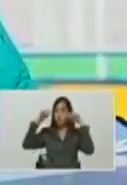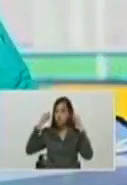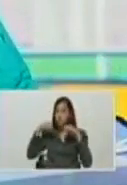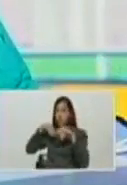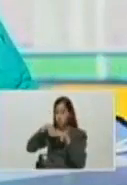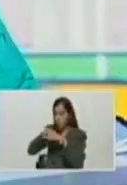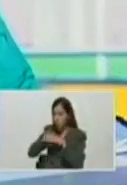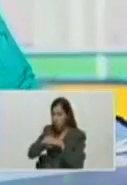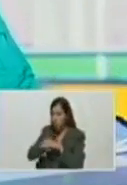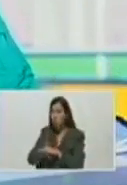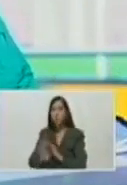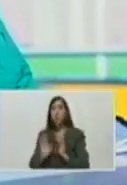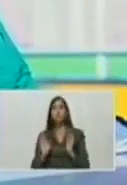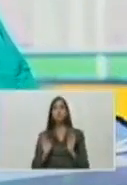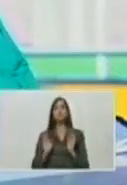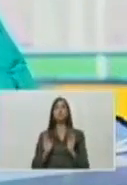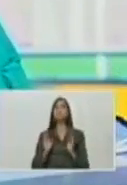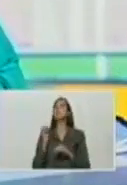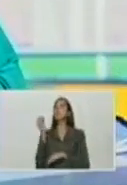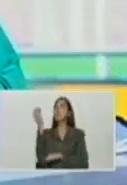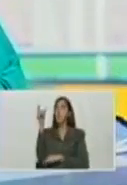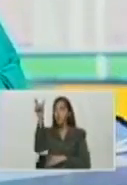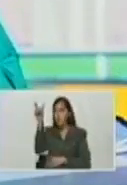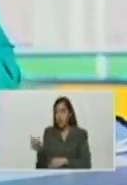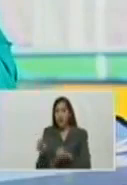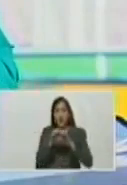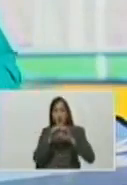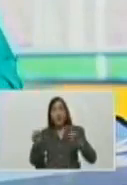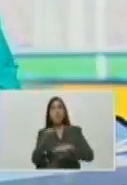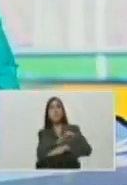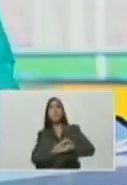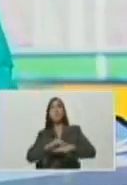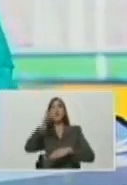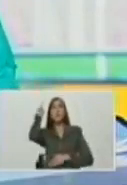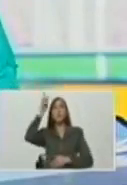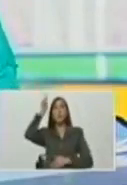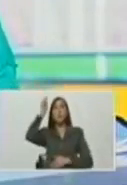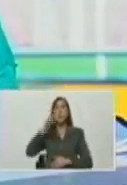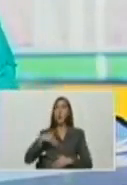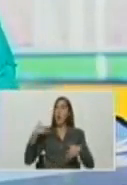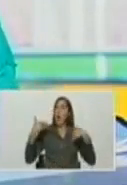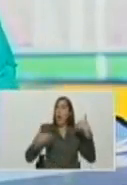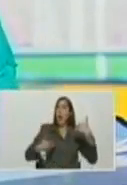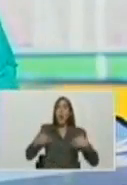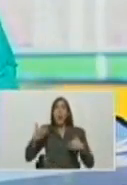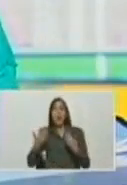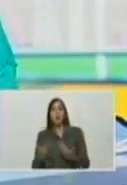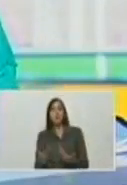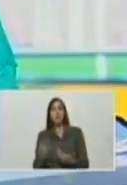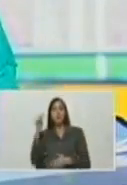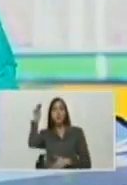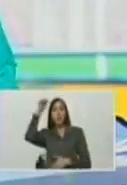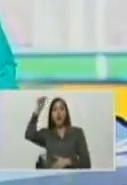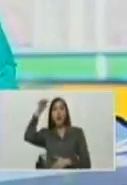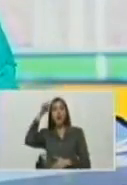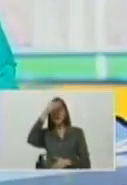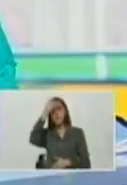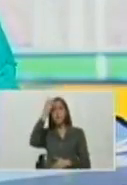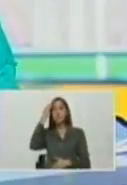en su momento, y la ministra Yelice Santaella, esta maestra, alegre maestra,